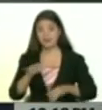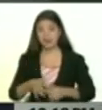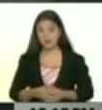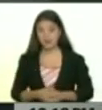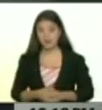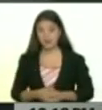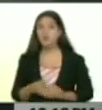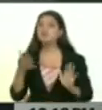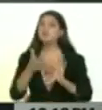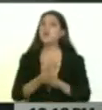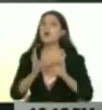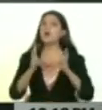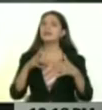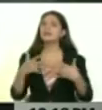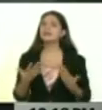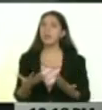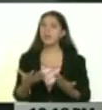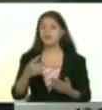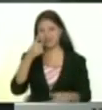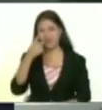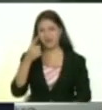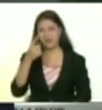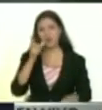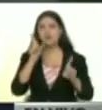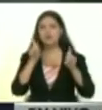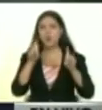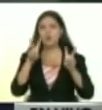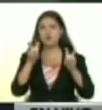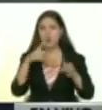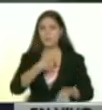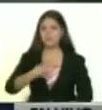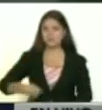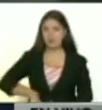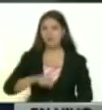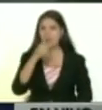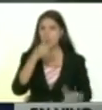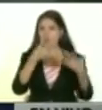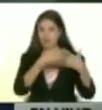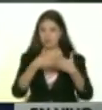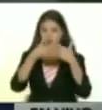tomando el tema del asunto de Donald Trump y sus políticas con respecto al Medio Oriente,